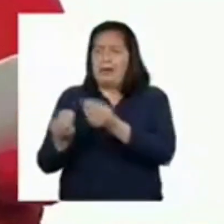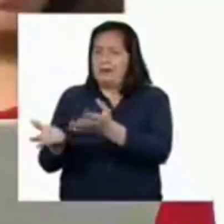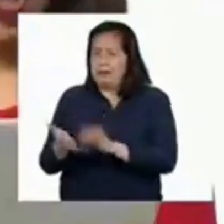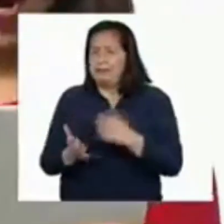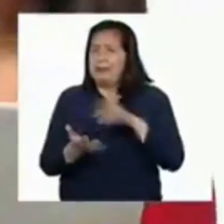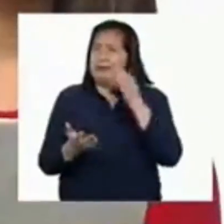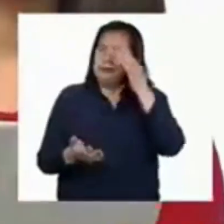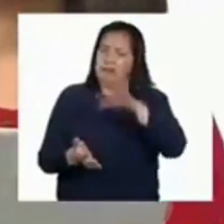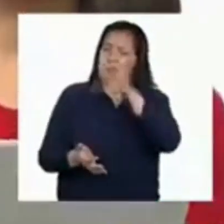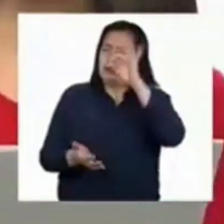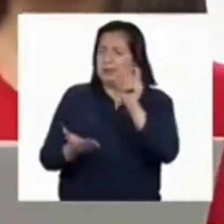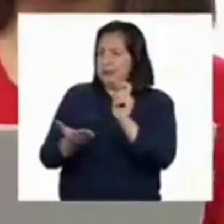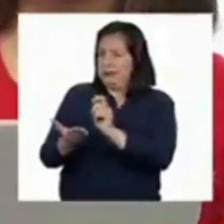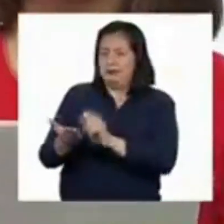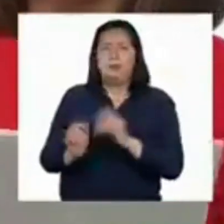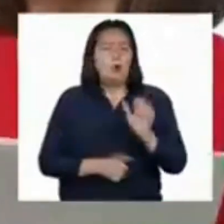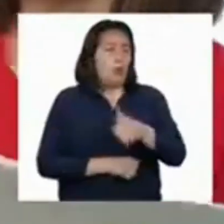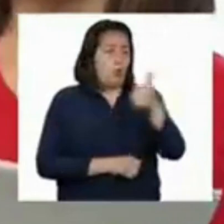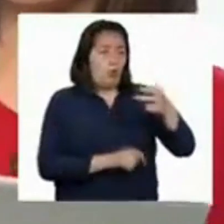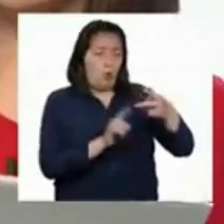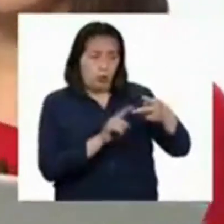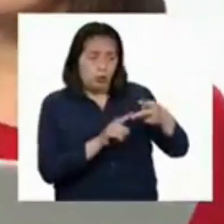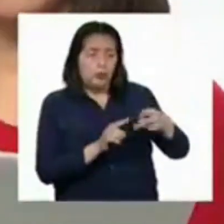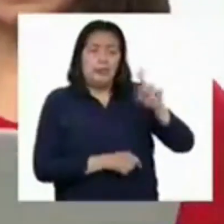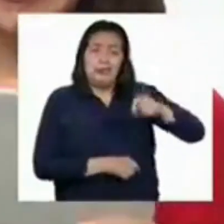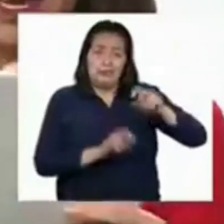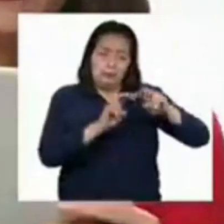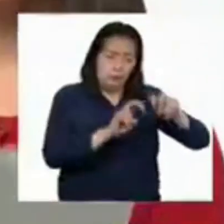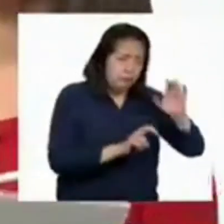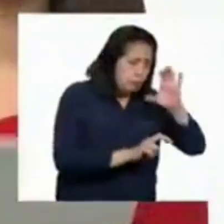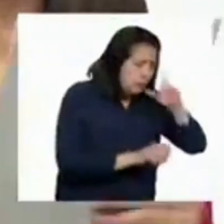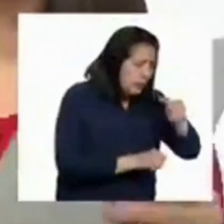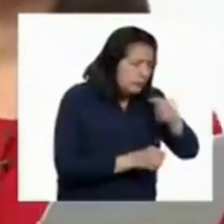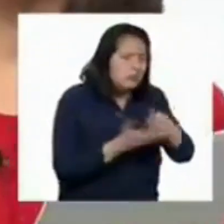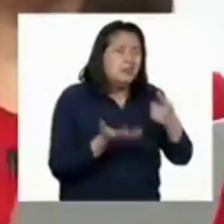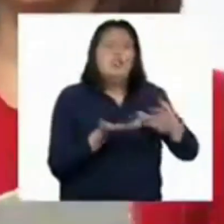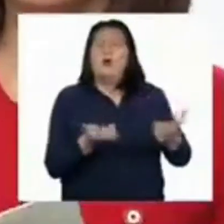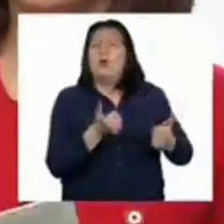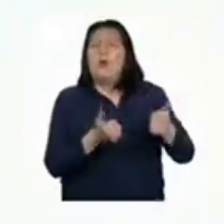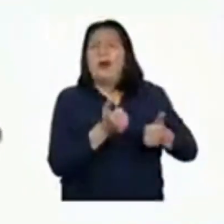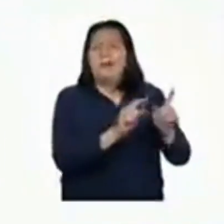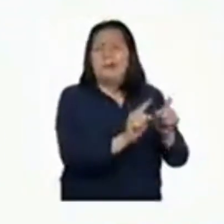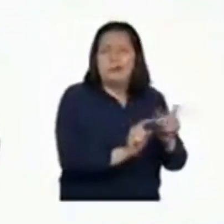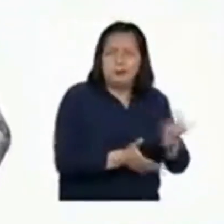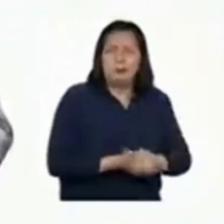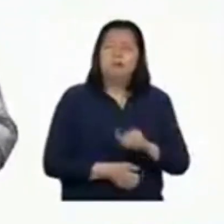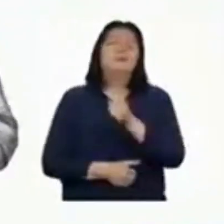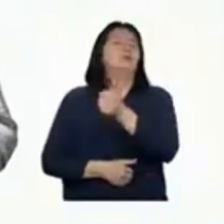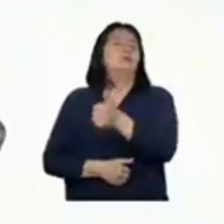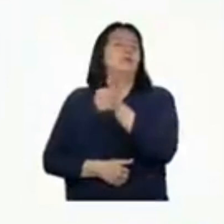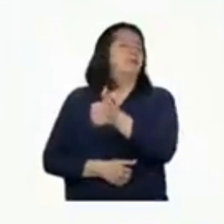adecuado. Otro punto que debemos tener en cuenta es si necesitamos investigar y qué fuentes consultaremos. Muy